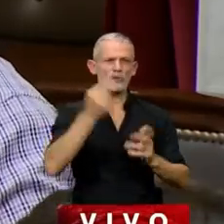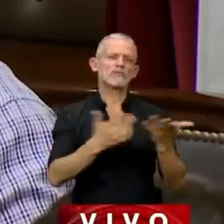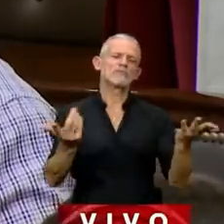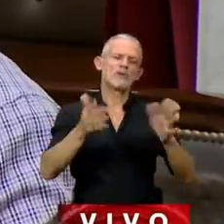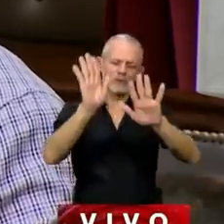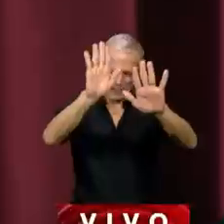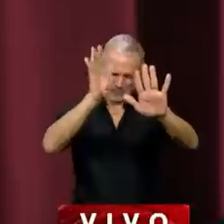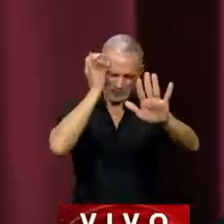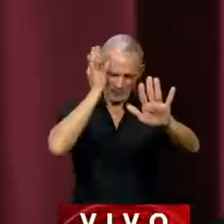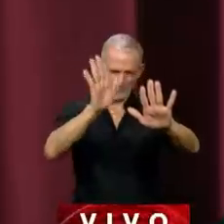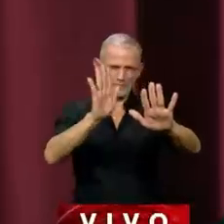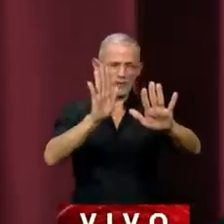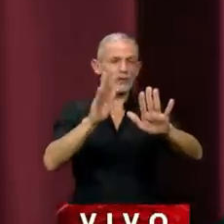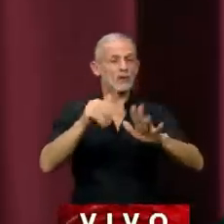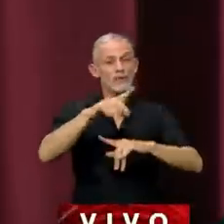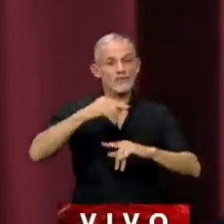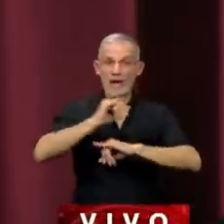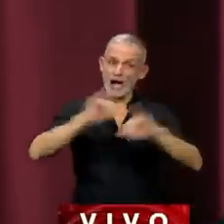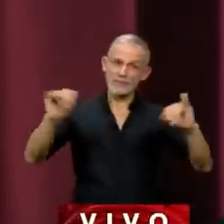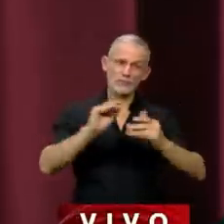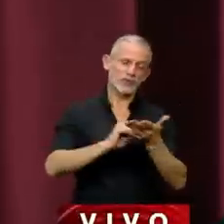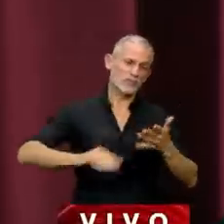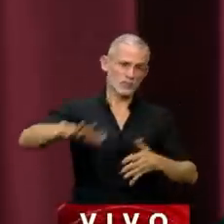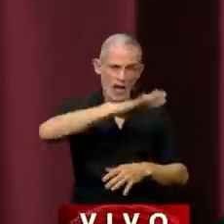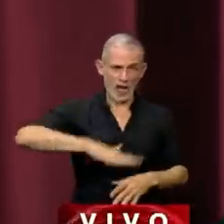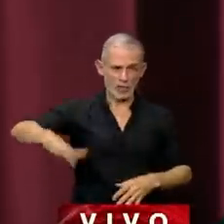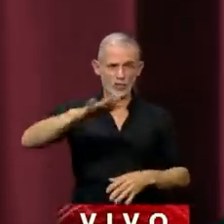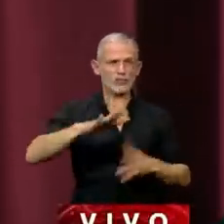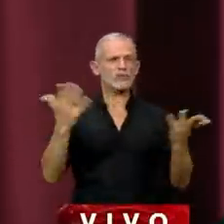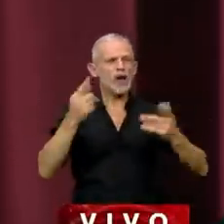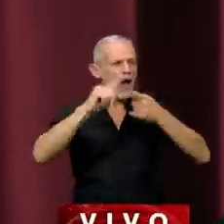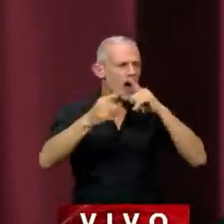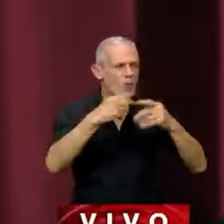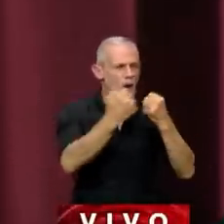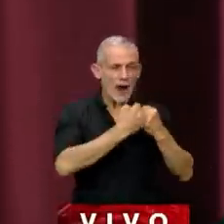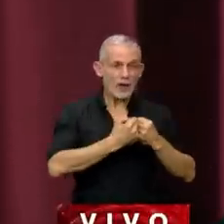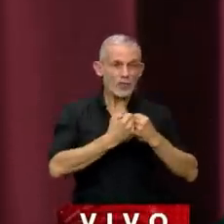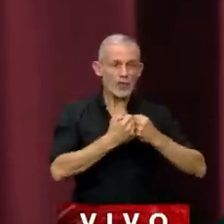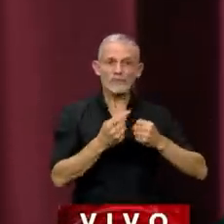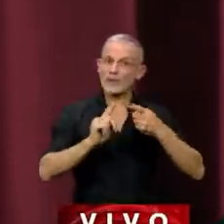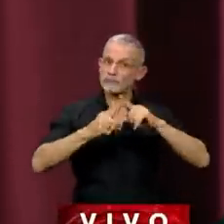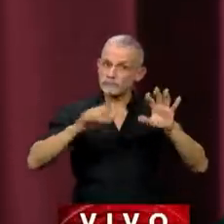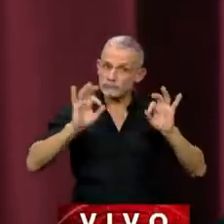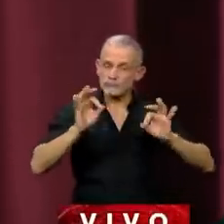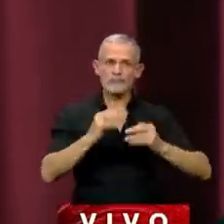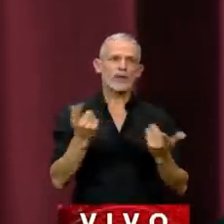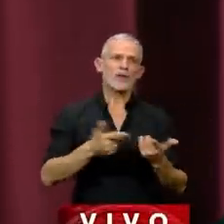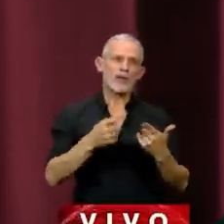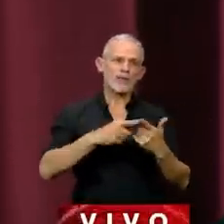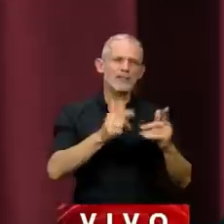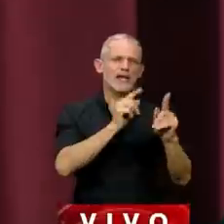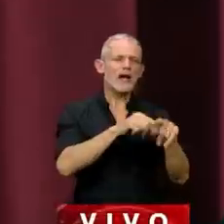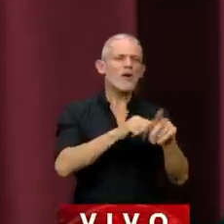el gobernador... Espera un minuto, le quiero recordar a los señores diputados que en el acuerdo de labor pactamos que se hicieran